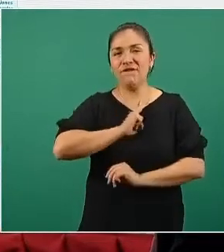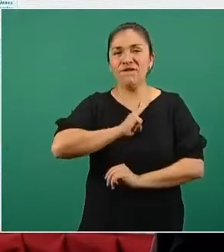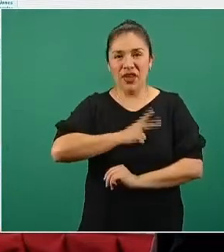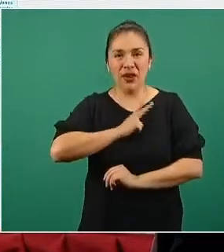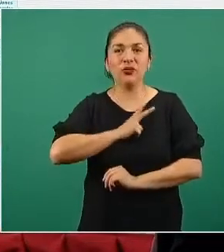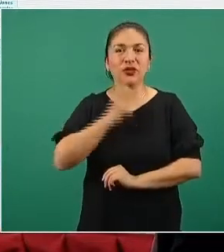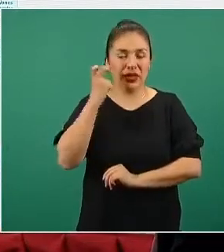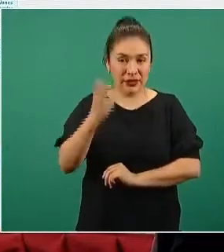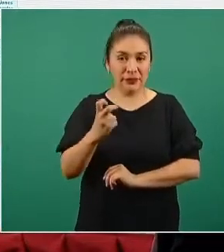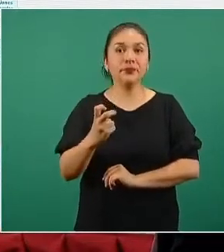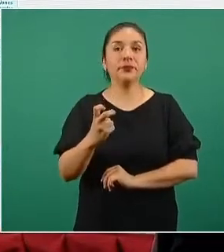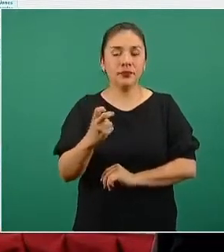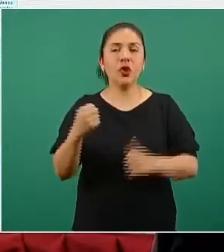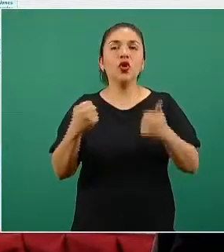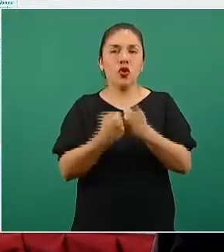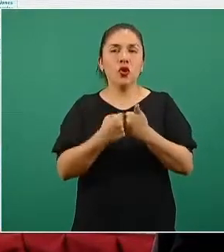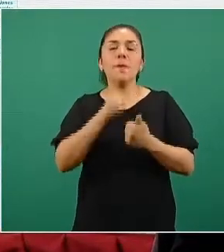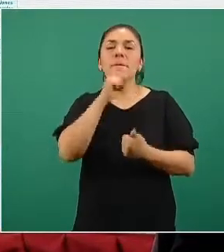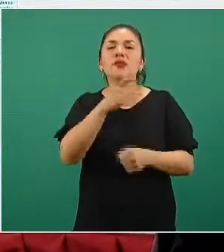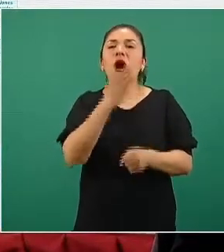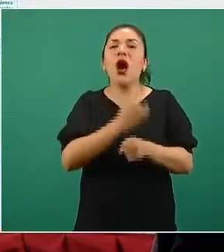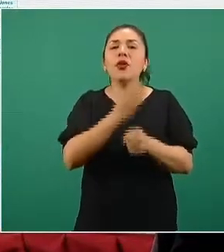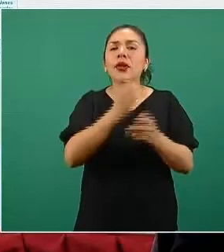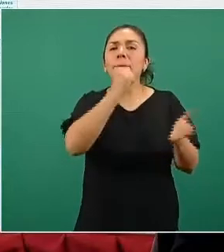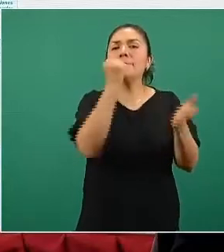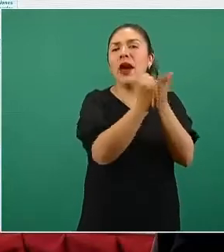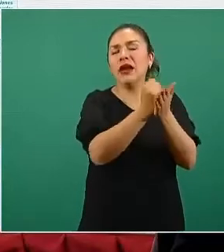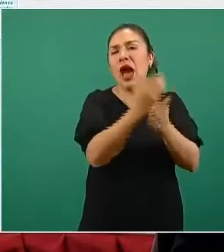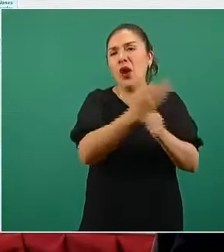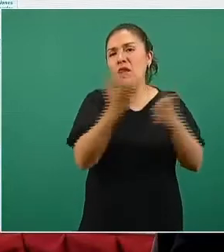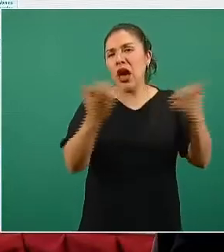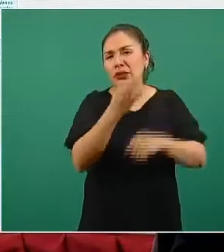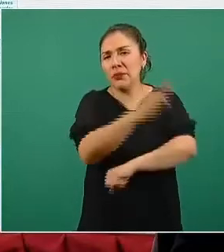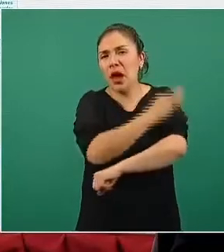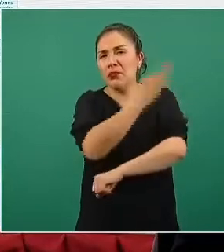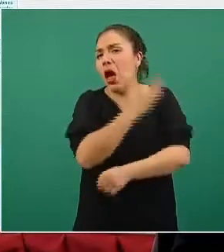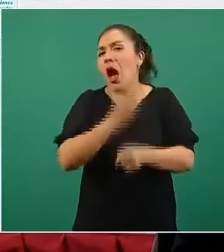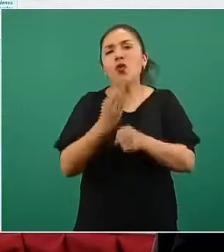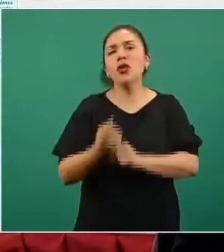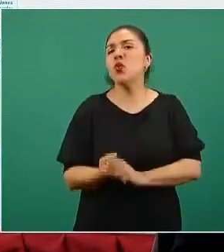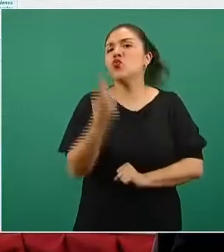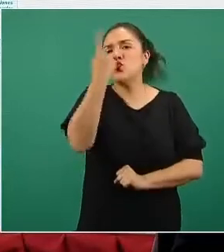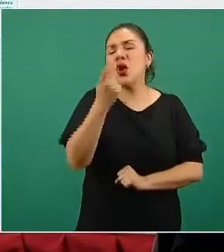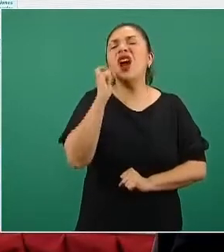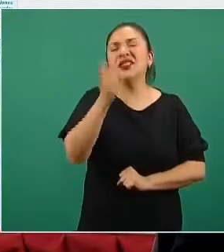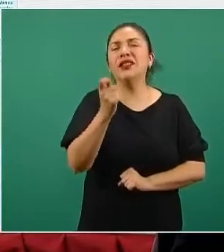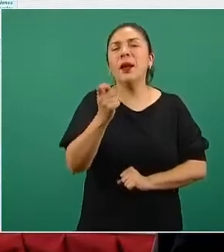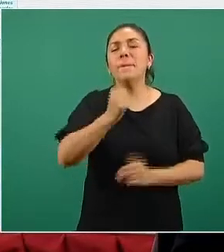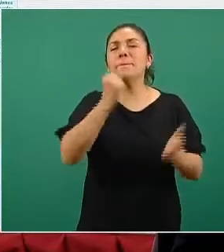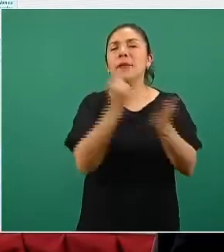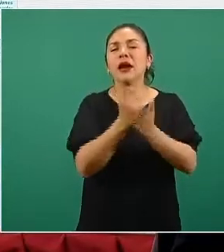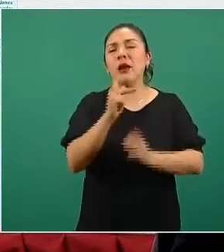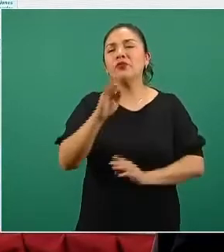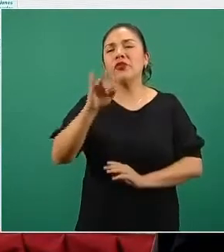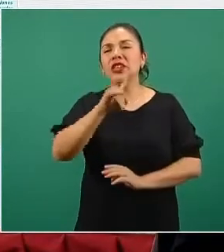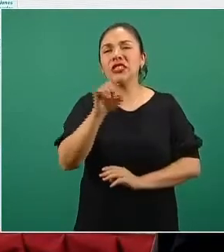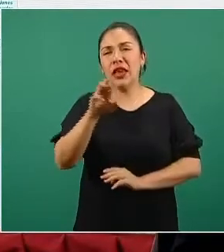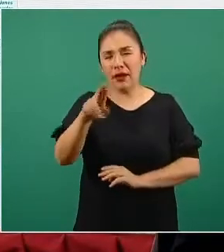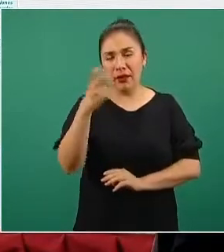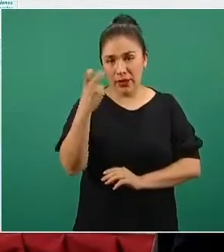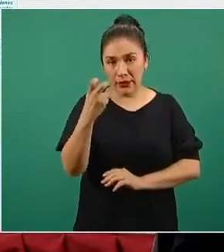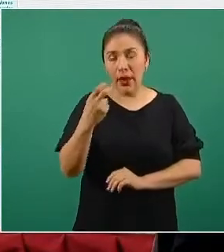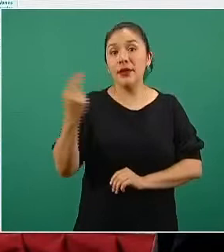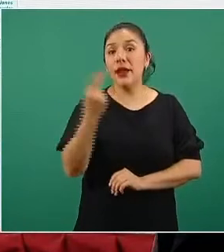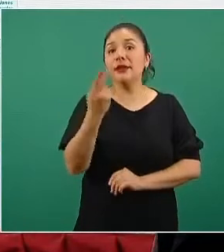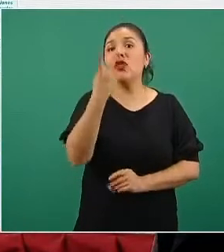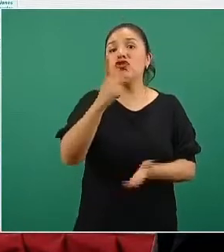vacunación contra este virus con la vacuna que actualmente se está aplicando, que es solamente al momento la de Pfizer-BioNTech, que